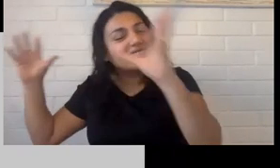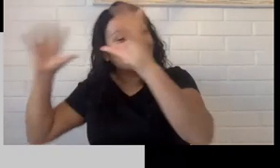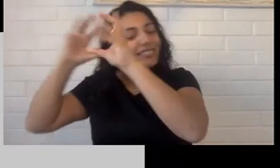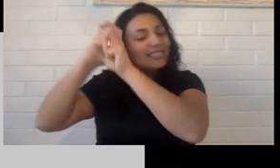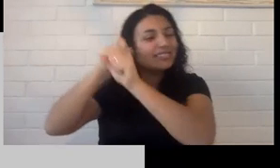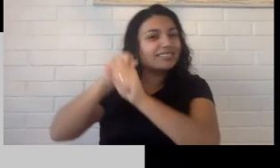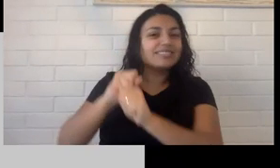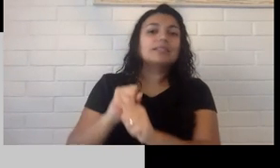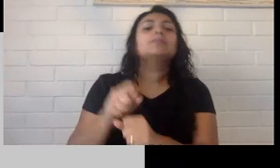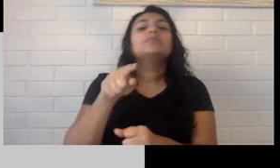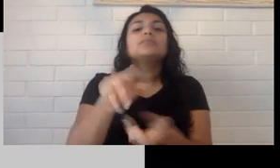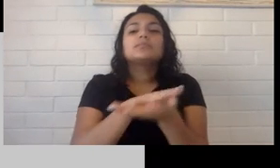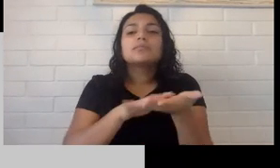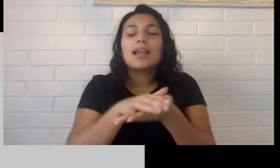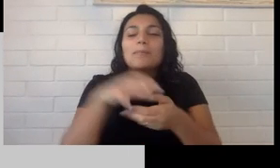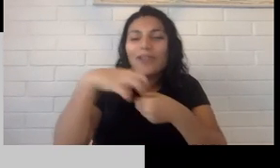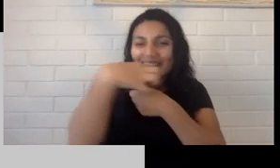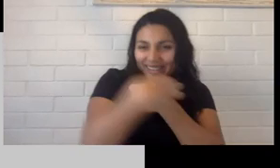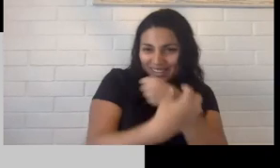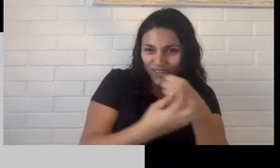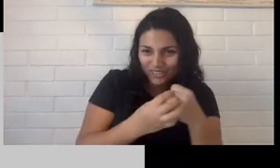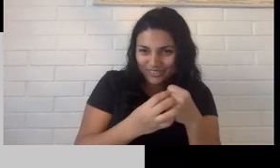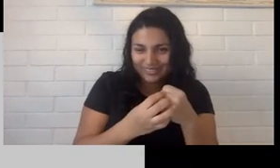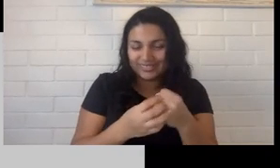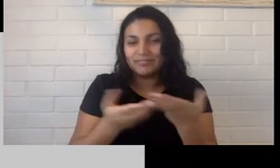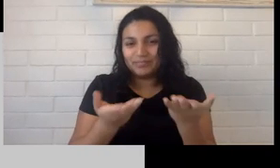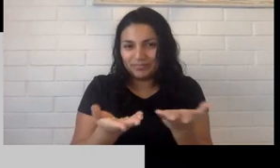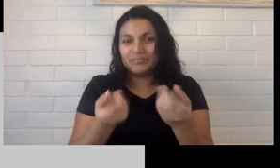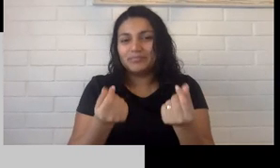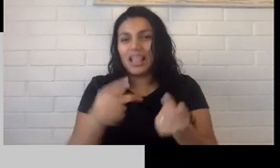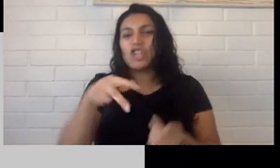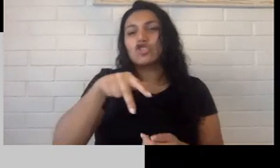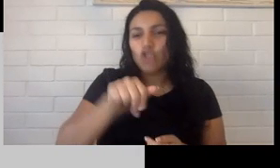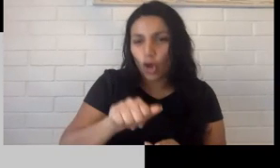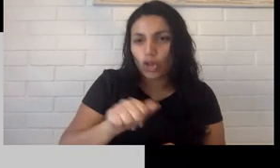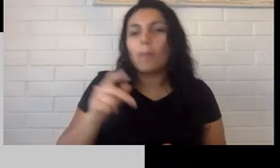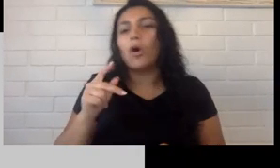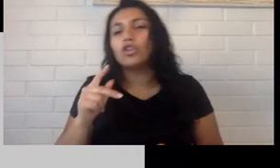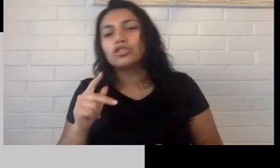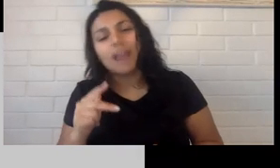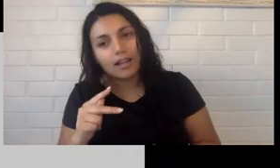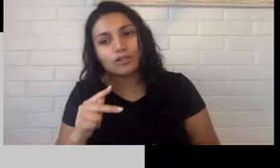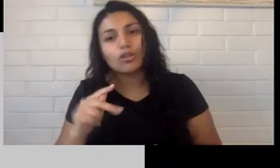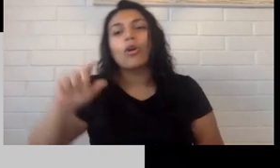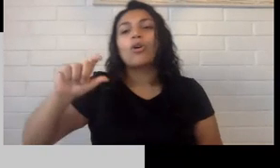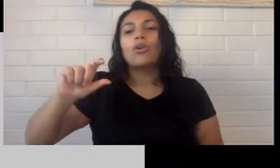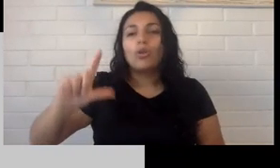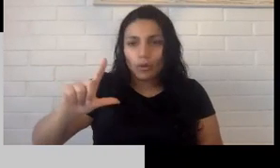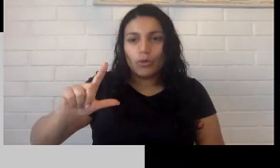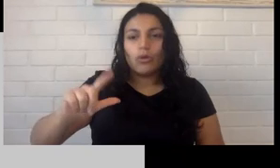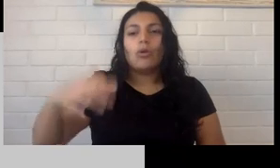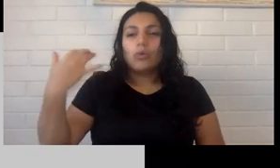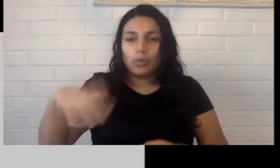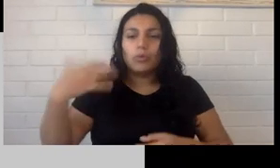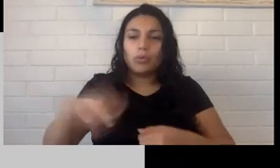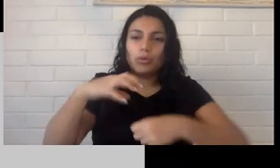que son relevantes: el sodio, el potasio, el cloruro. Mayormente son los